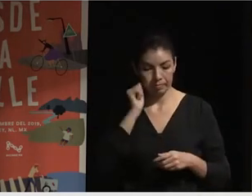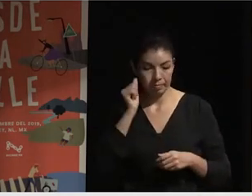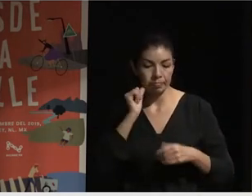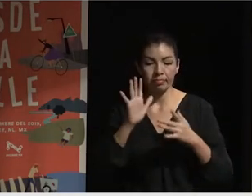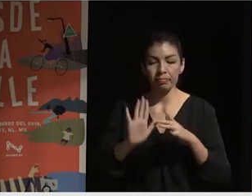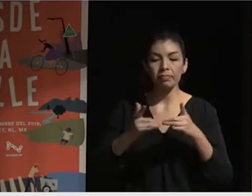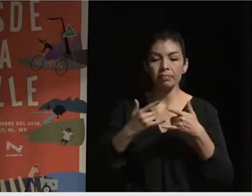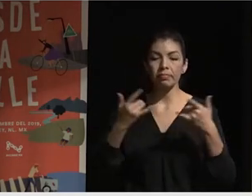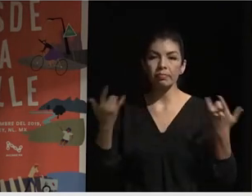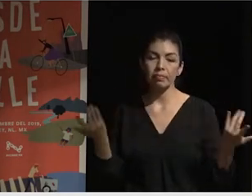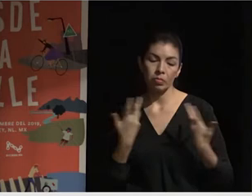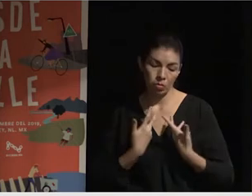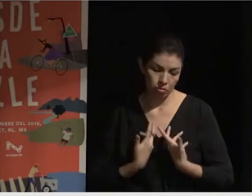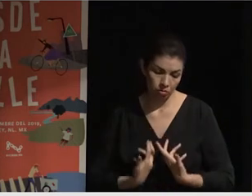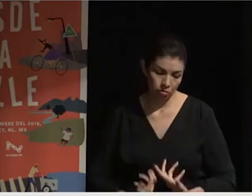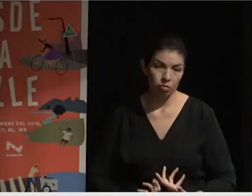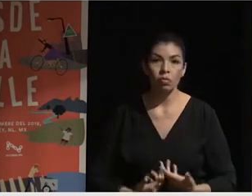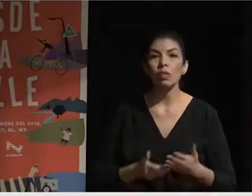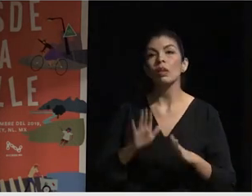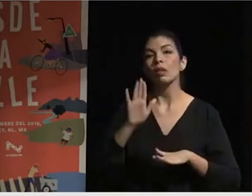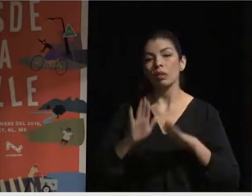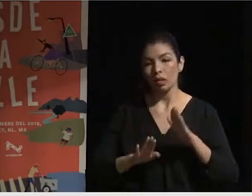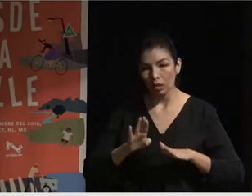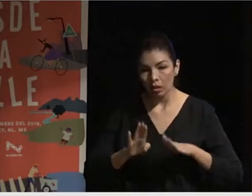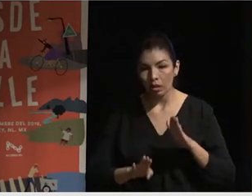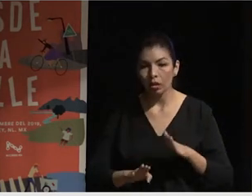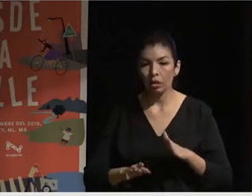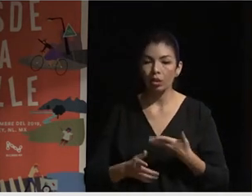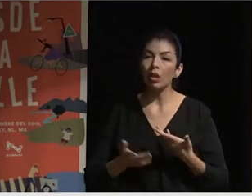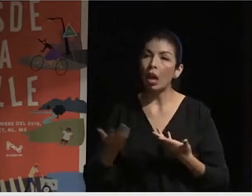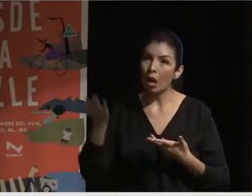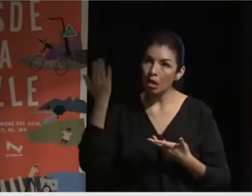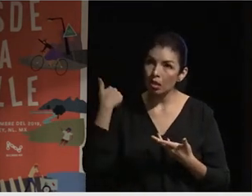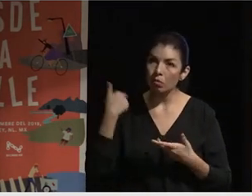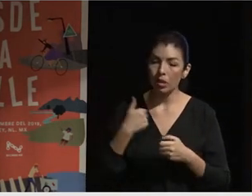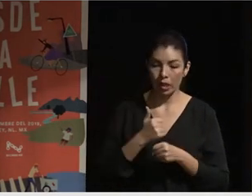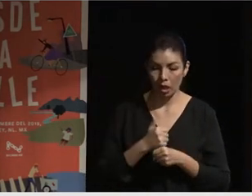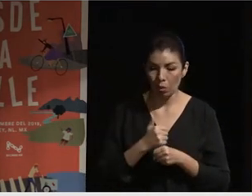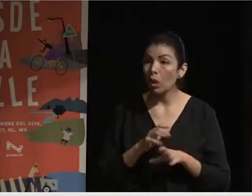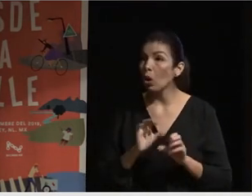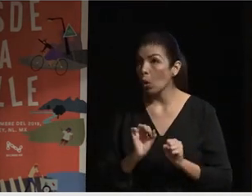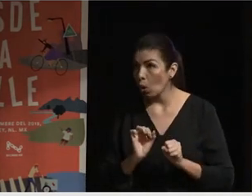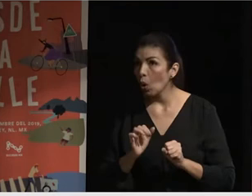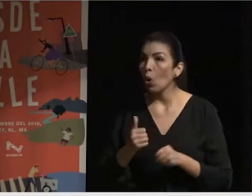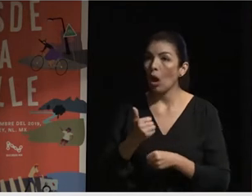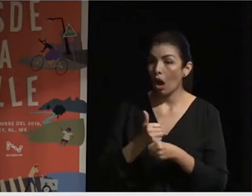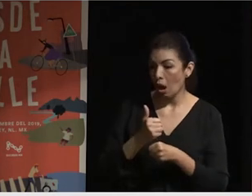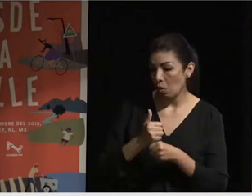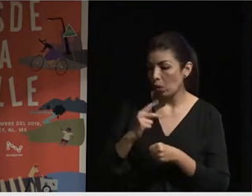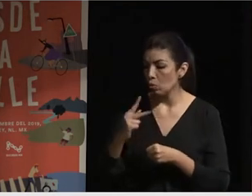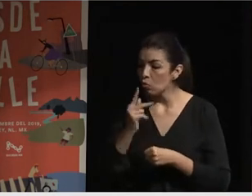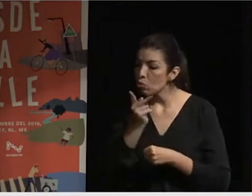esa tercera generación, quizás cuarta, vive en un asentamiento informal en la periferia de la ciudad. Entonces, la pregunta aquí es, ¿quiénes mantienen